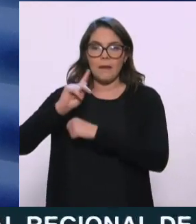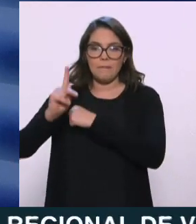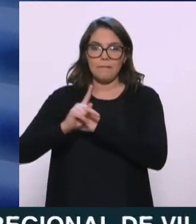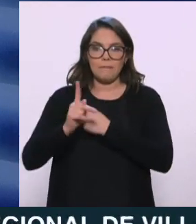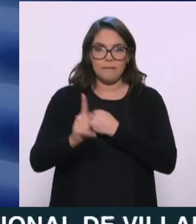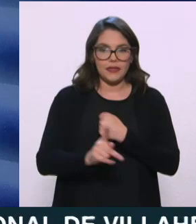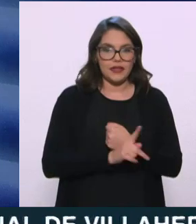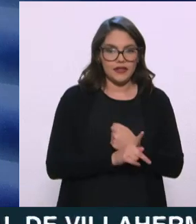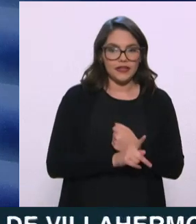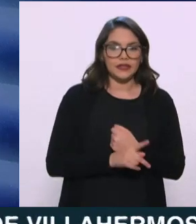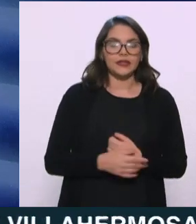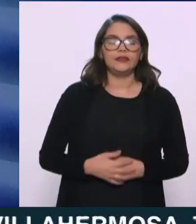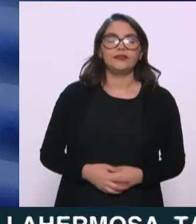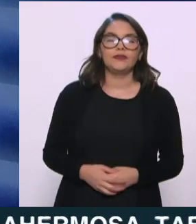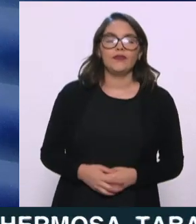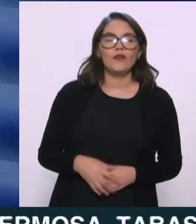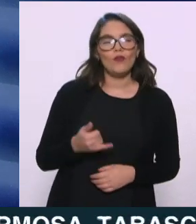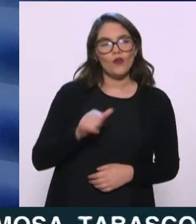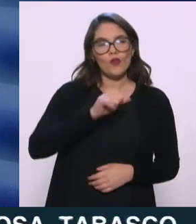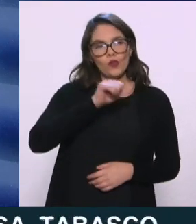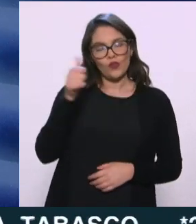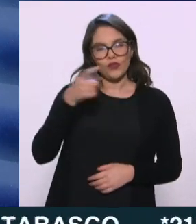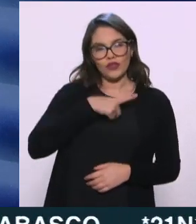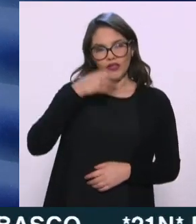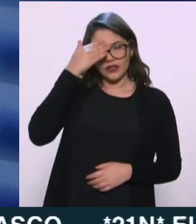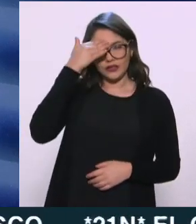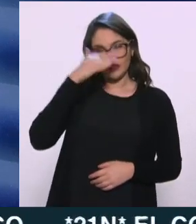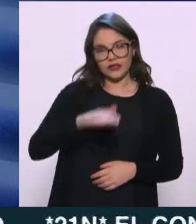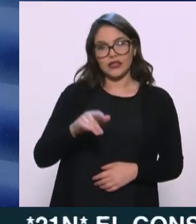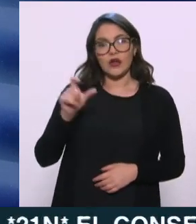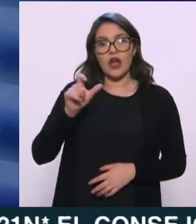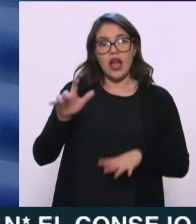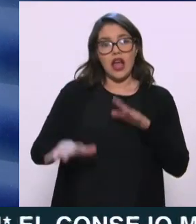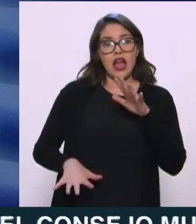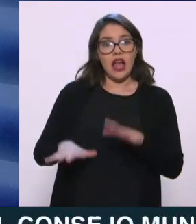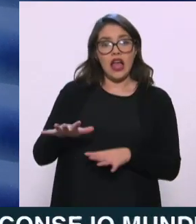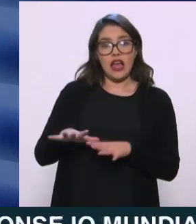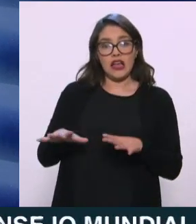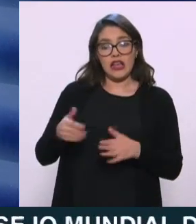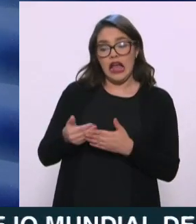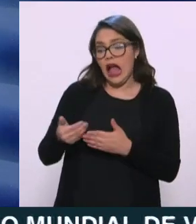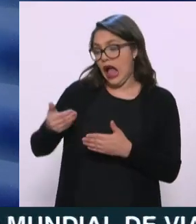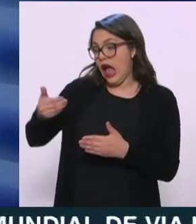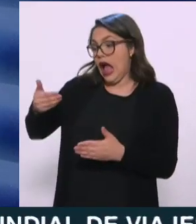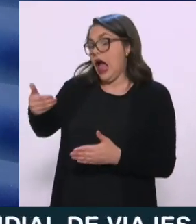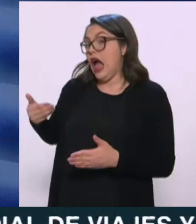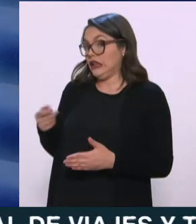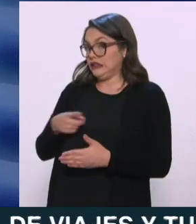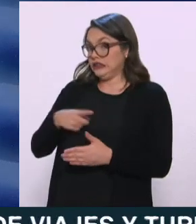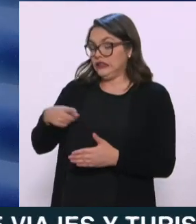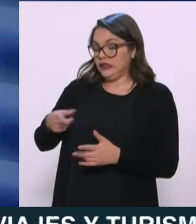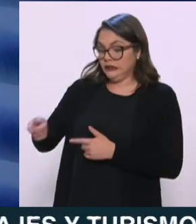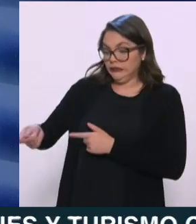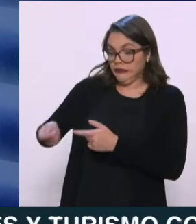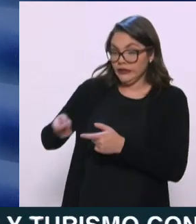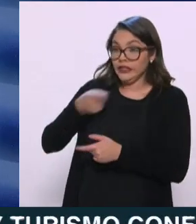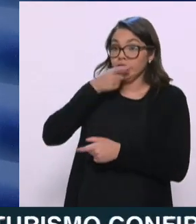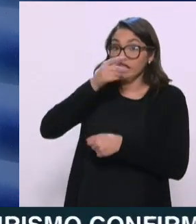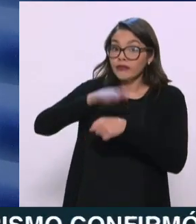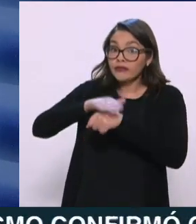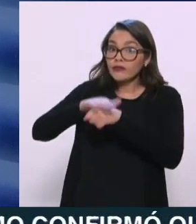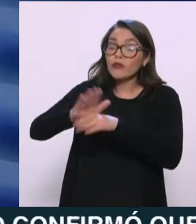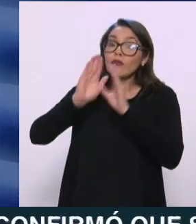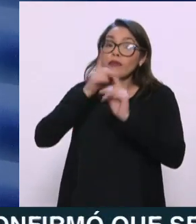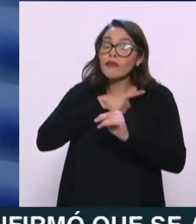pandemia, algo que hay que tener muy claro es, bueno, la mitigación inicia desde antes, desde las fases anteriores ya te están diciendo hay que